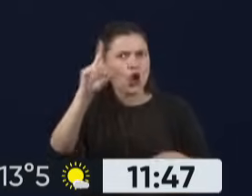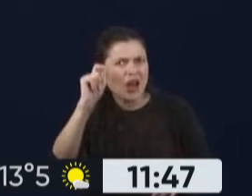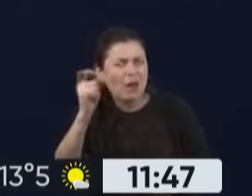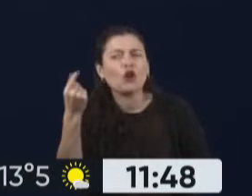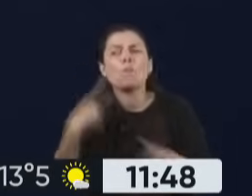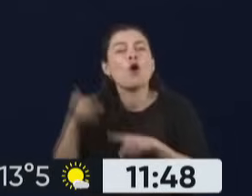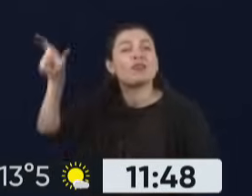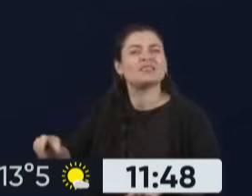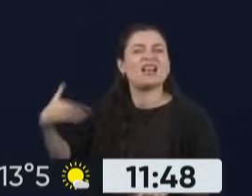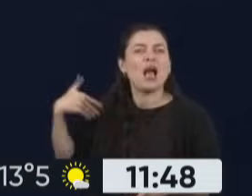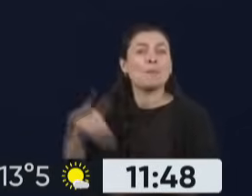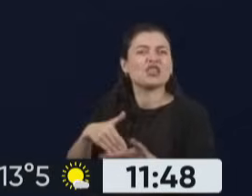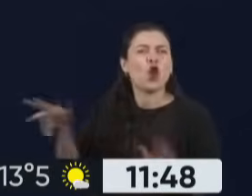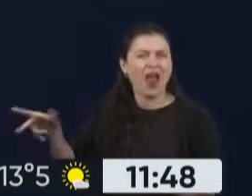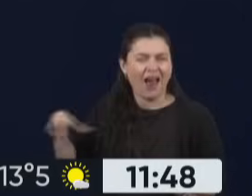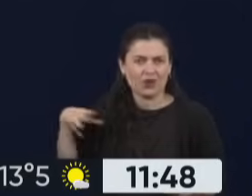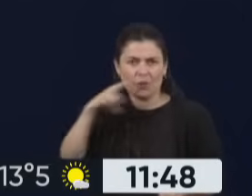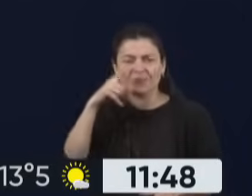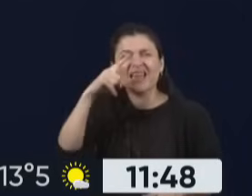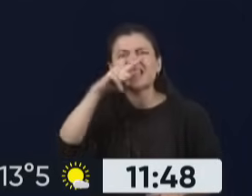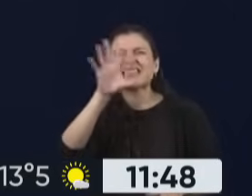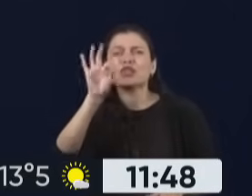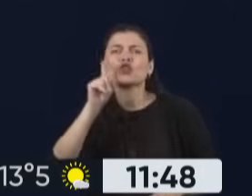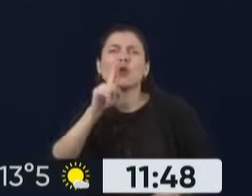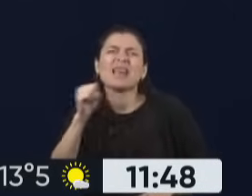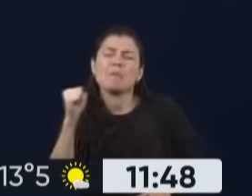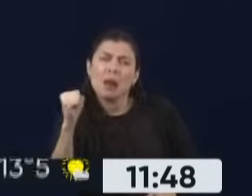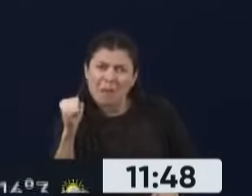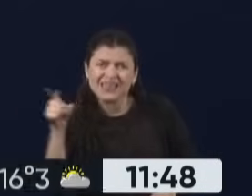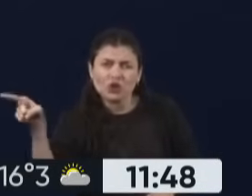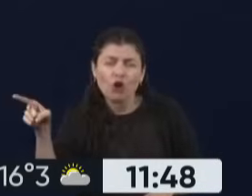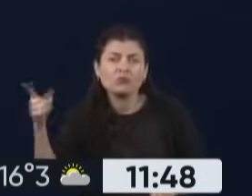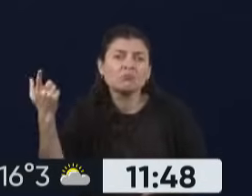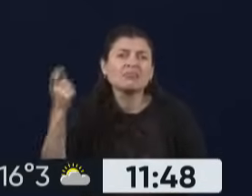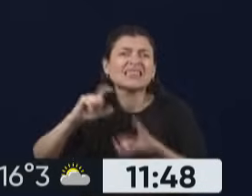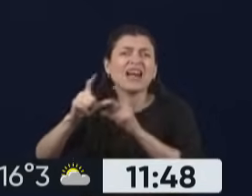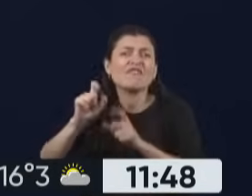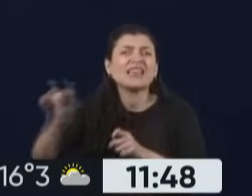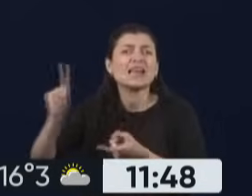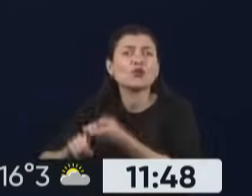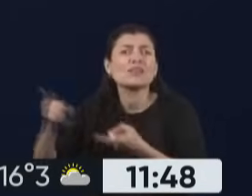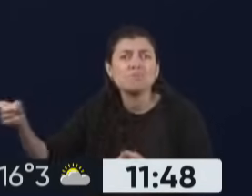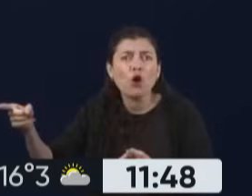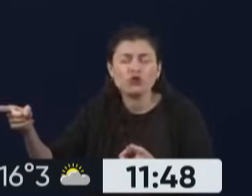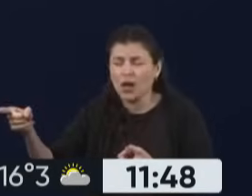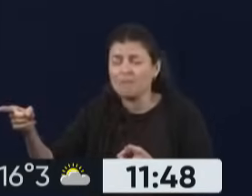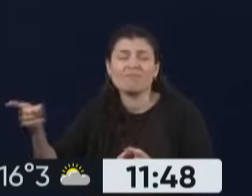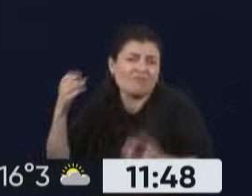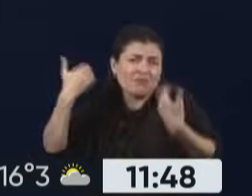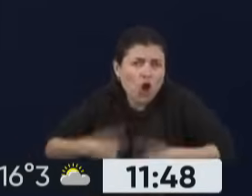hace 30 años, le estaba girando 750.000 pesos a su esposa. Tenía que